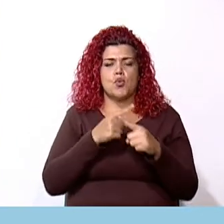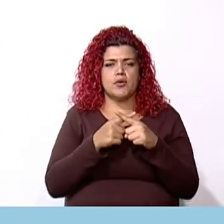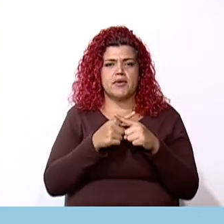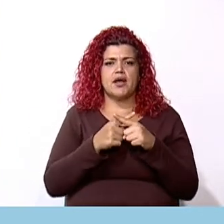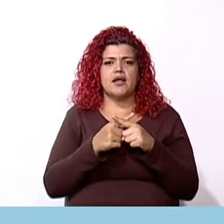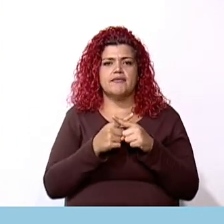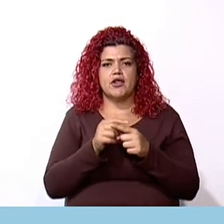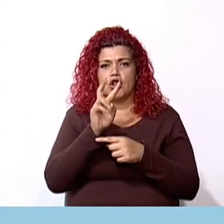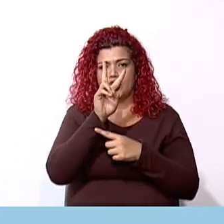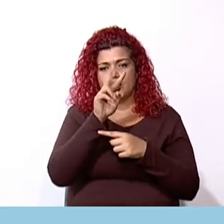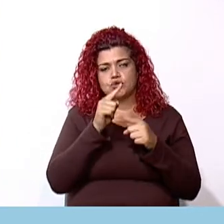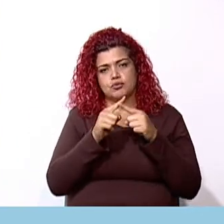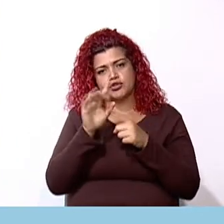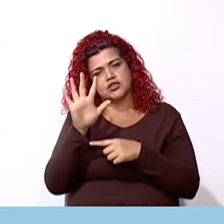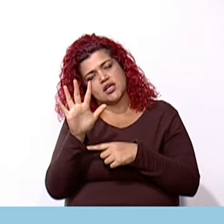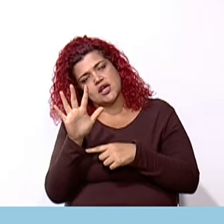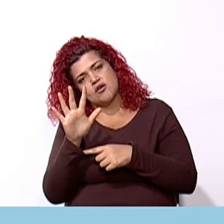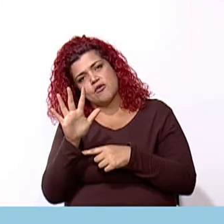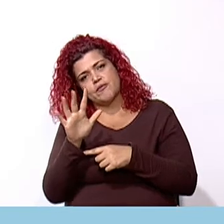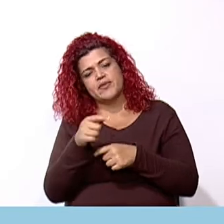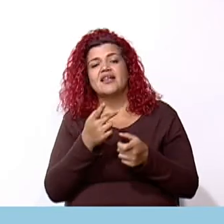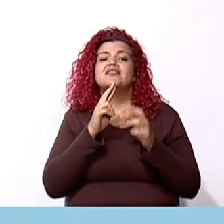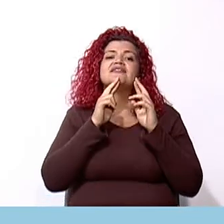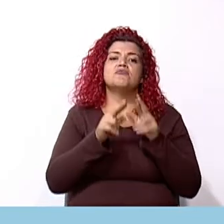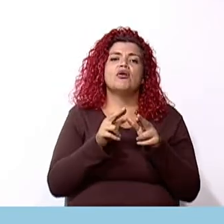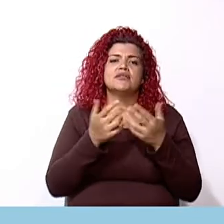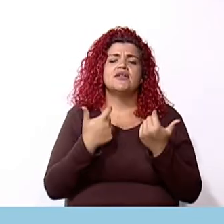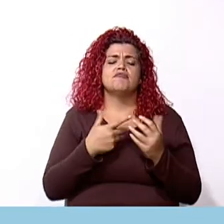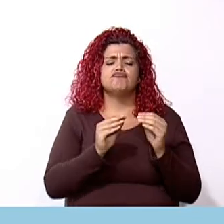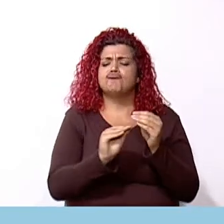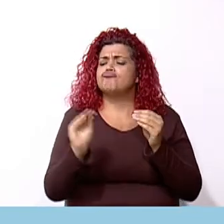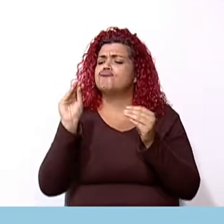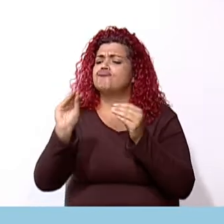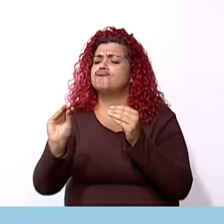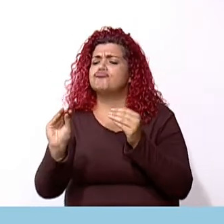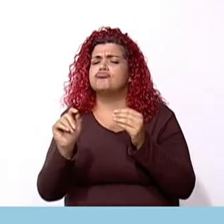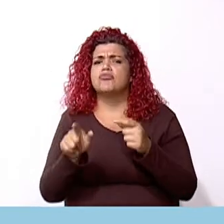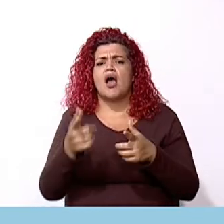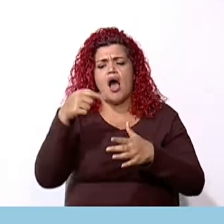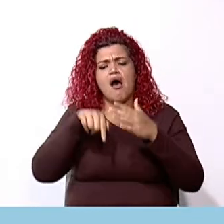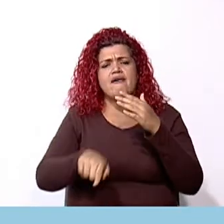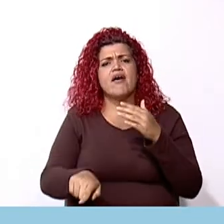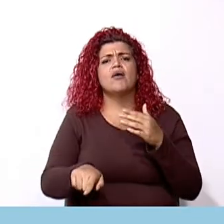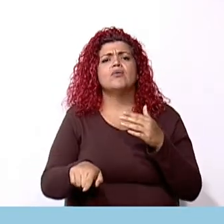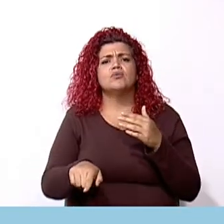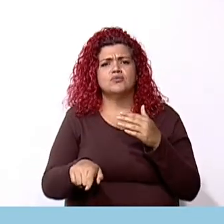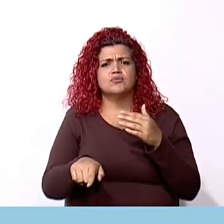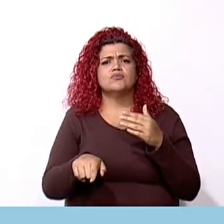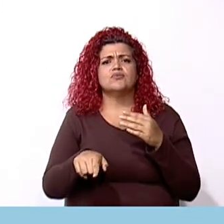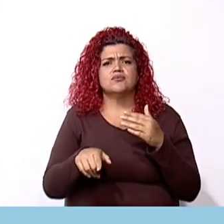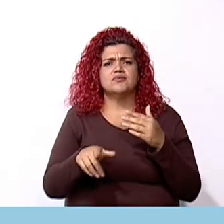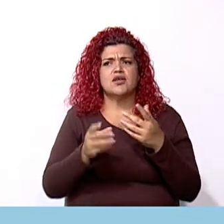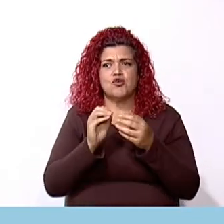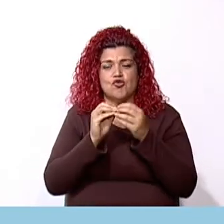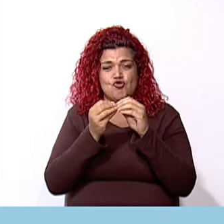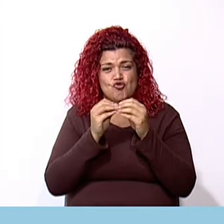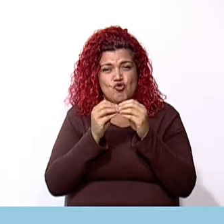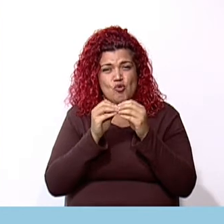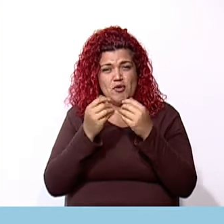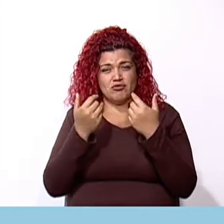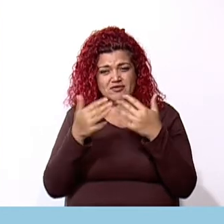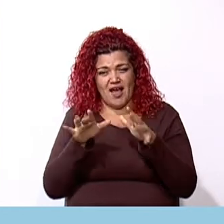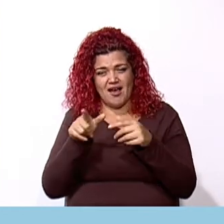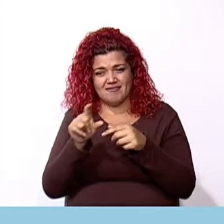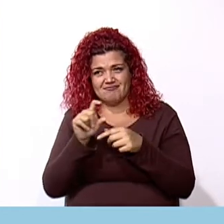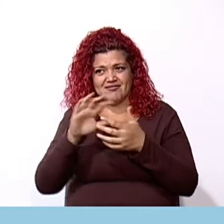2 por 5 y el resultado lo colocaremos abajo del número que teníamos